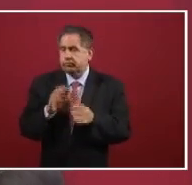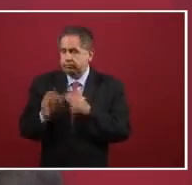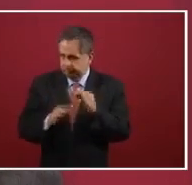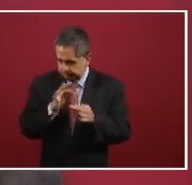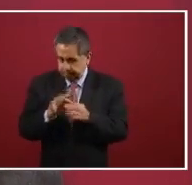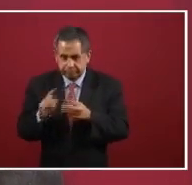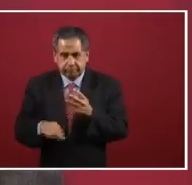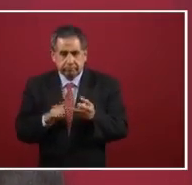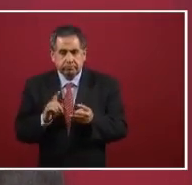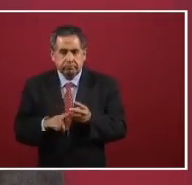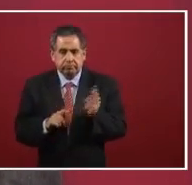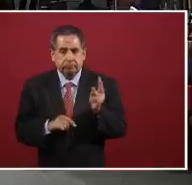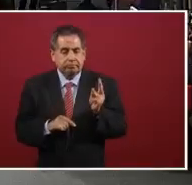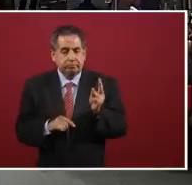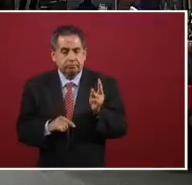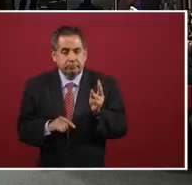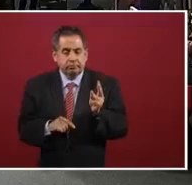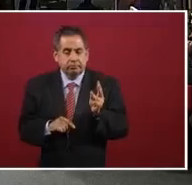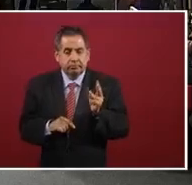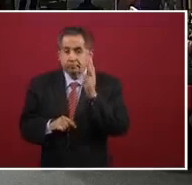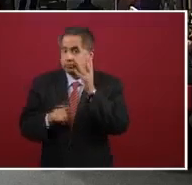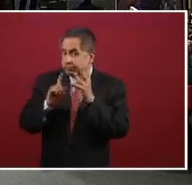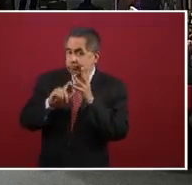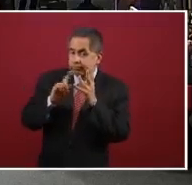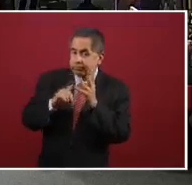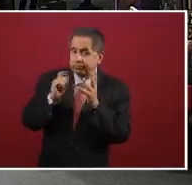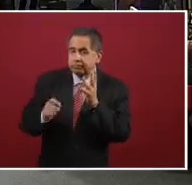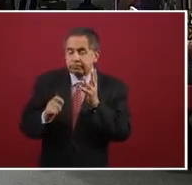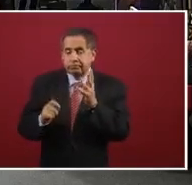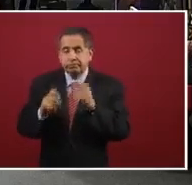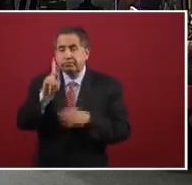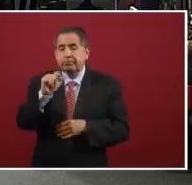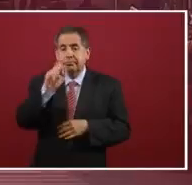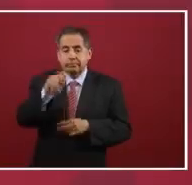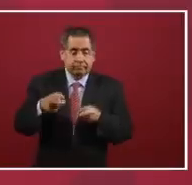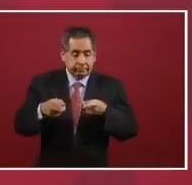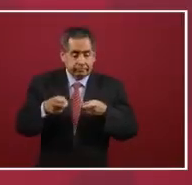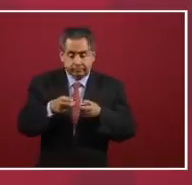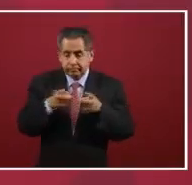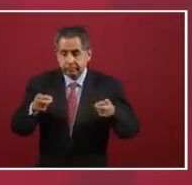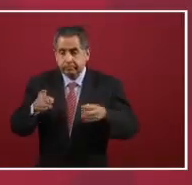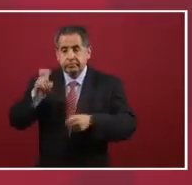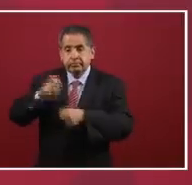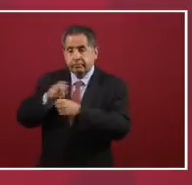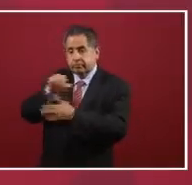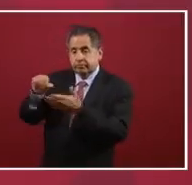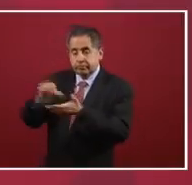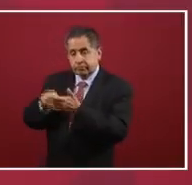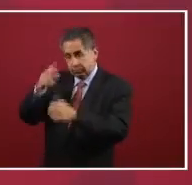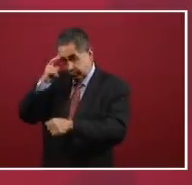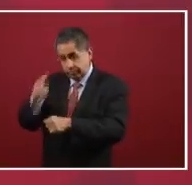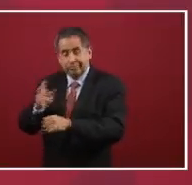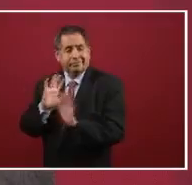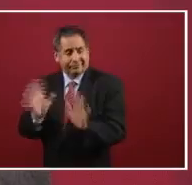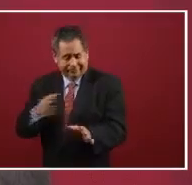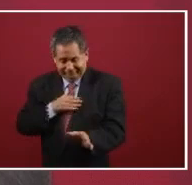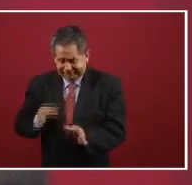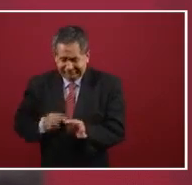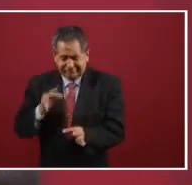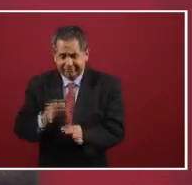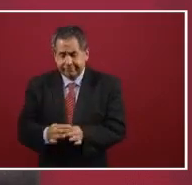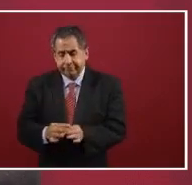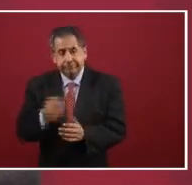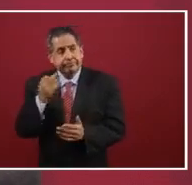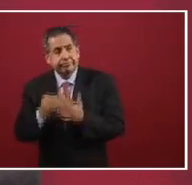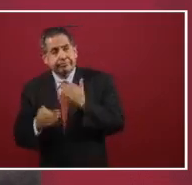cumplimos. El punto 4 es el plan de desarrollo integral en Centroamérica, y México ya lo cumplió. Nada más nos